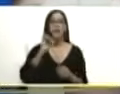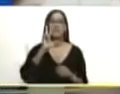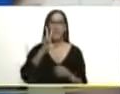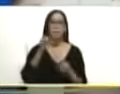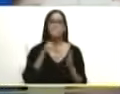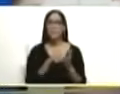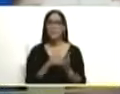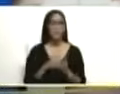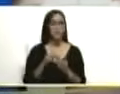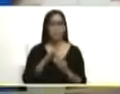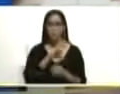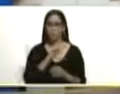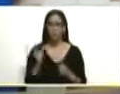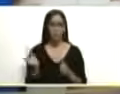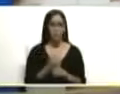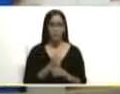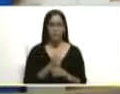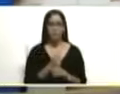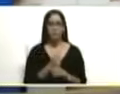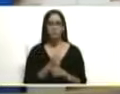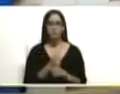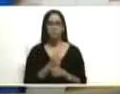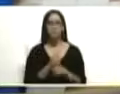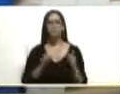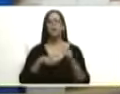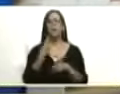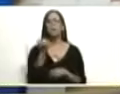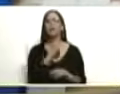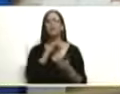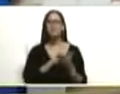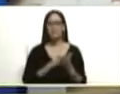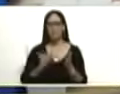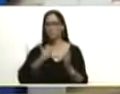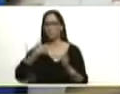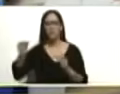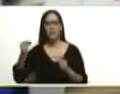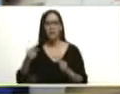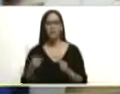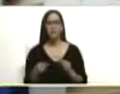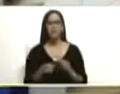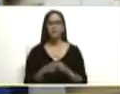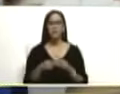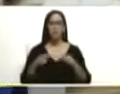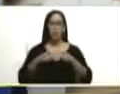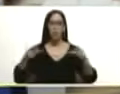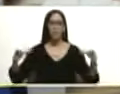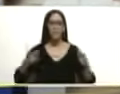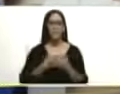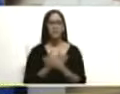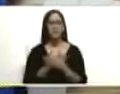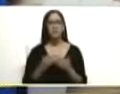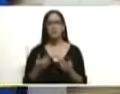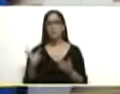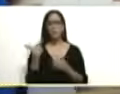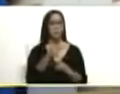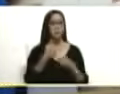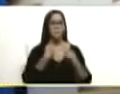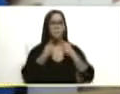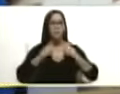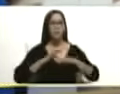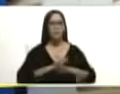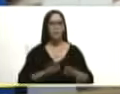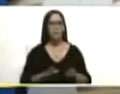aún no aparecen. Después de asesinados se los llevaban de los velatorios, de las funerarias y los desaparecían